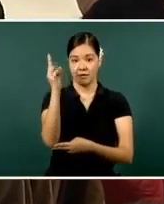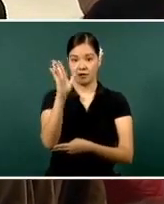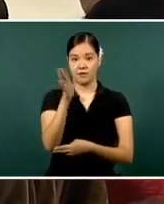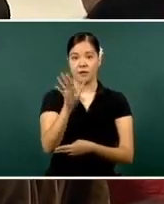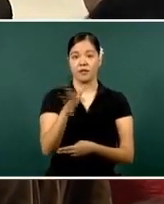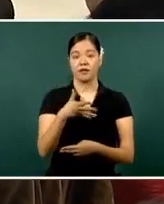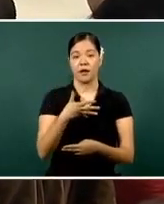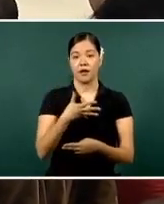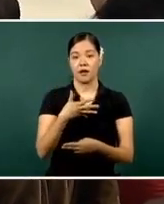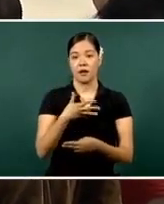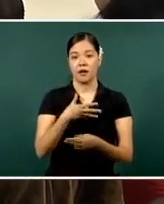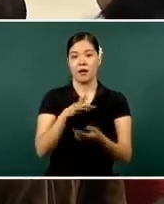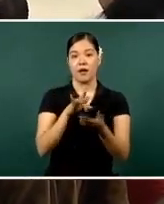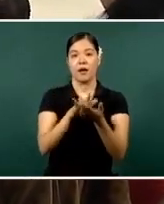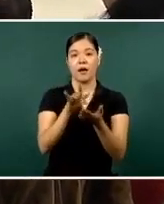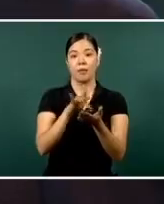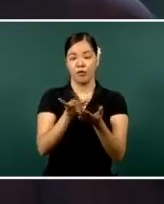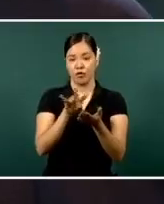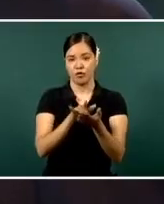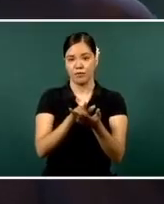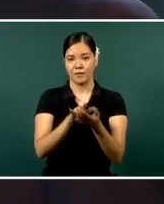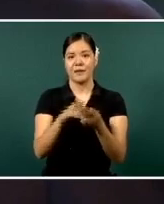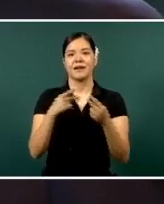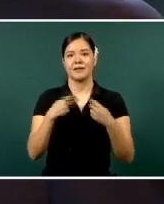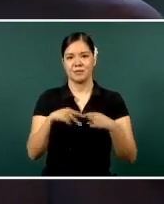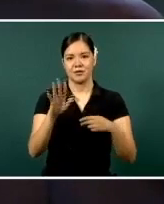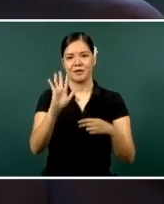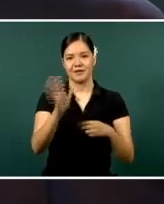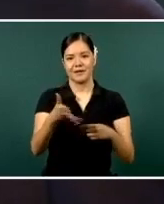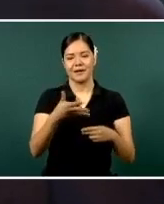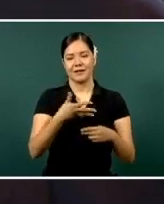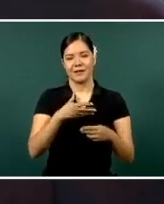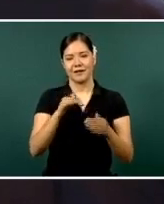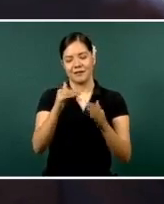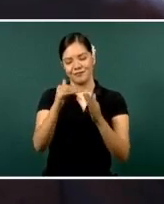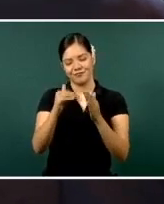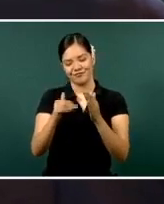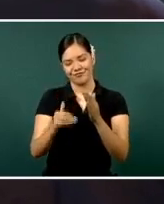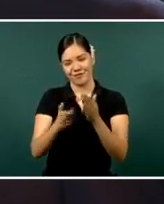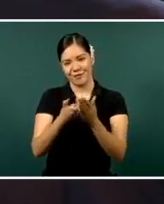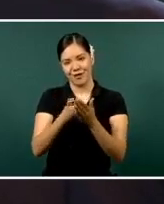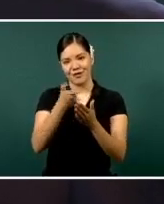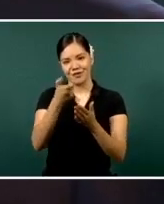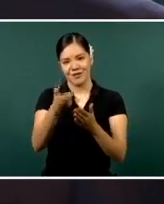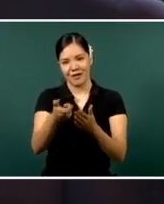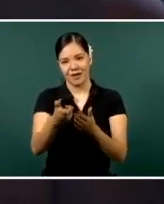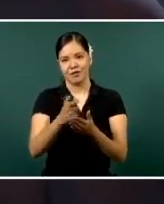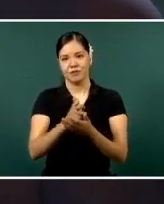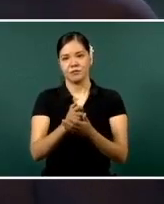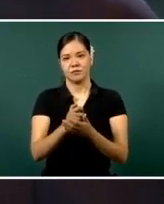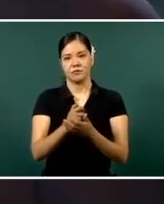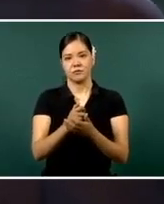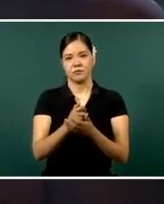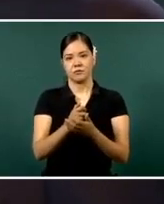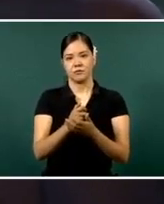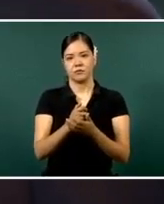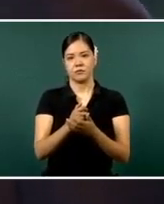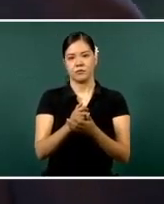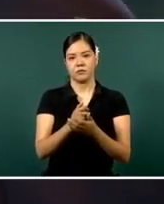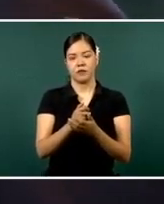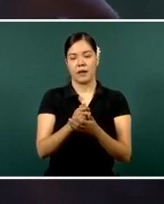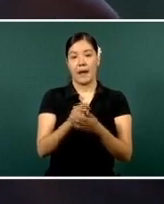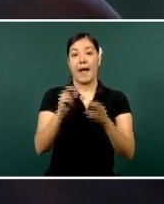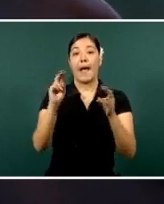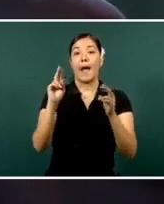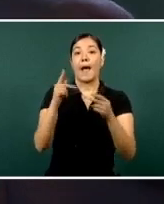sí, de escasos recursos económicos. En el caso de la prepa, es para todos. En el